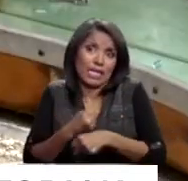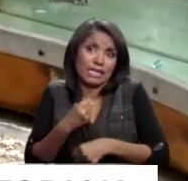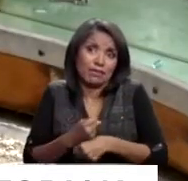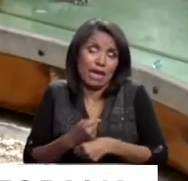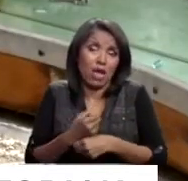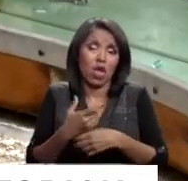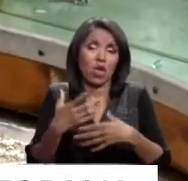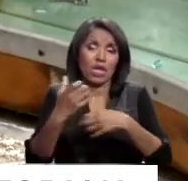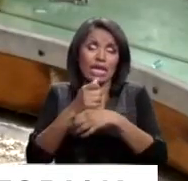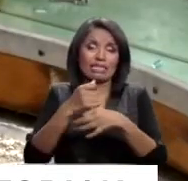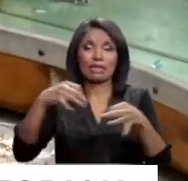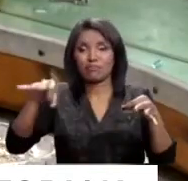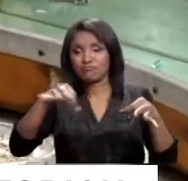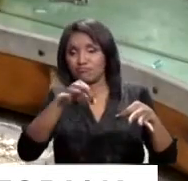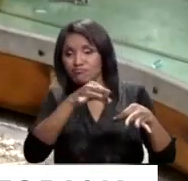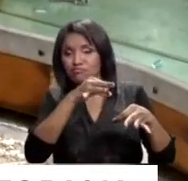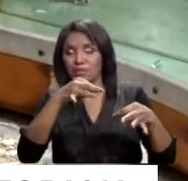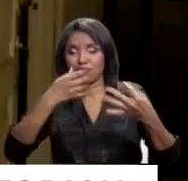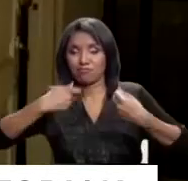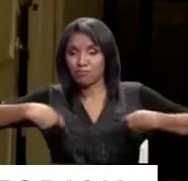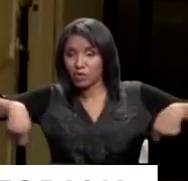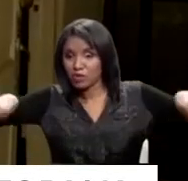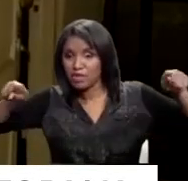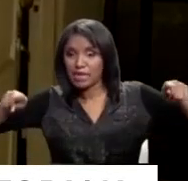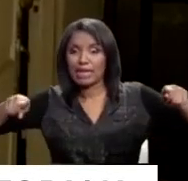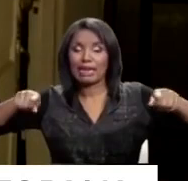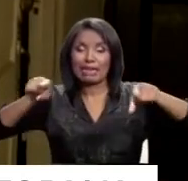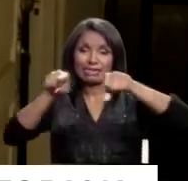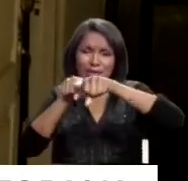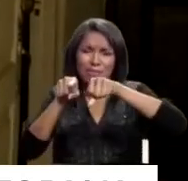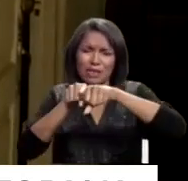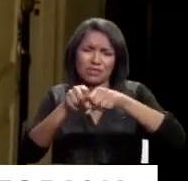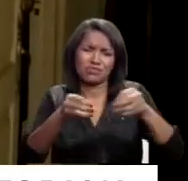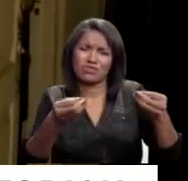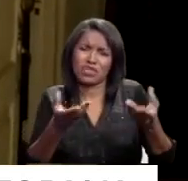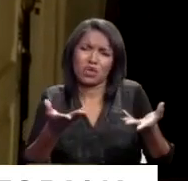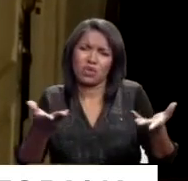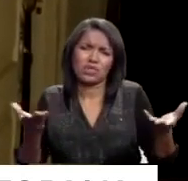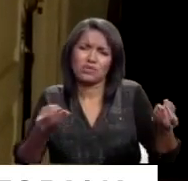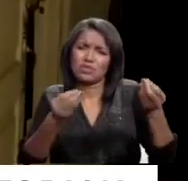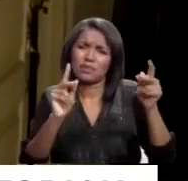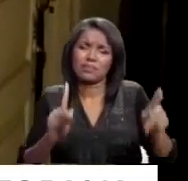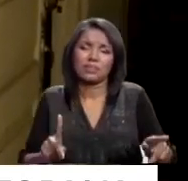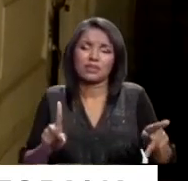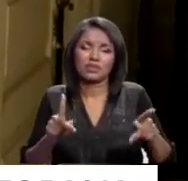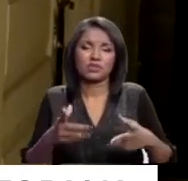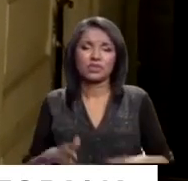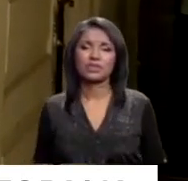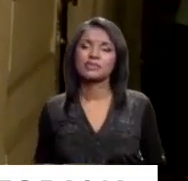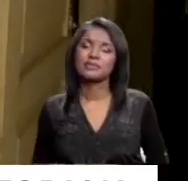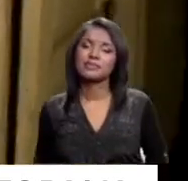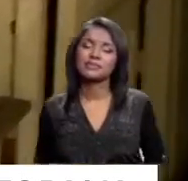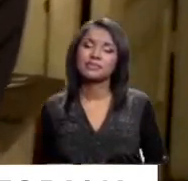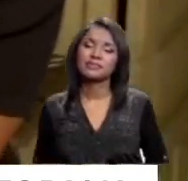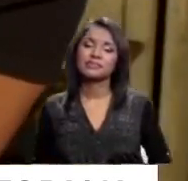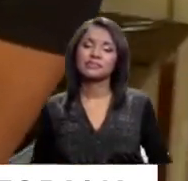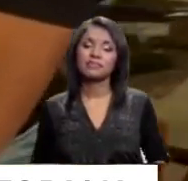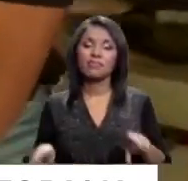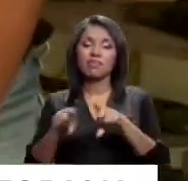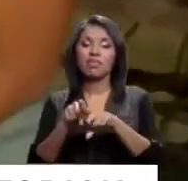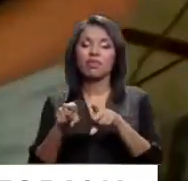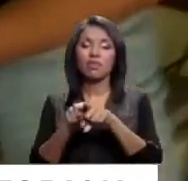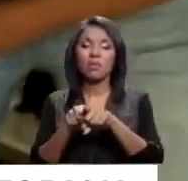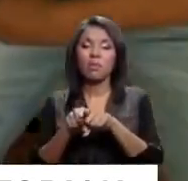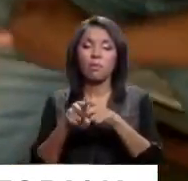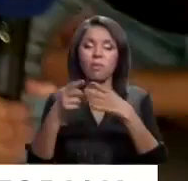hacen las polleras, los que hacen los tembleques, los que hacen los zapatos. Otra de las partes importantes en la confección de una corona, la corona para las reinas,